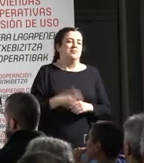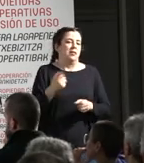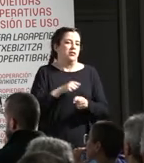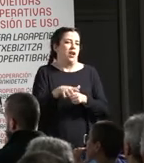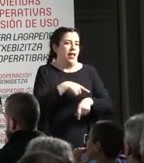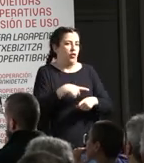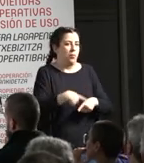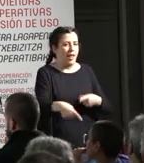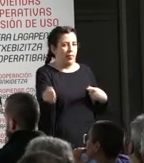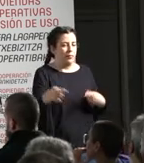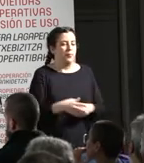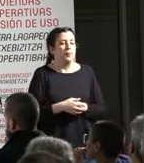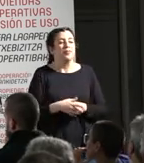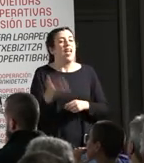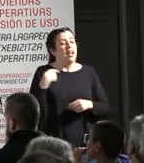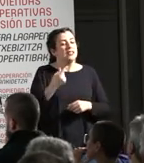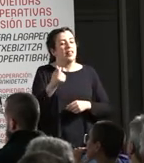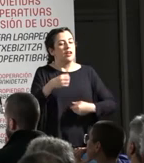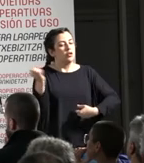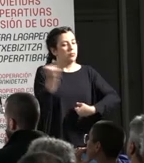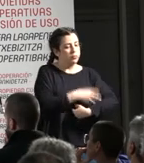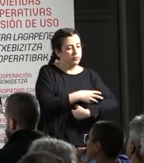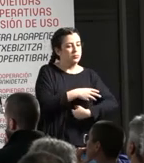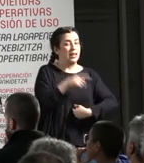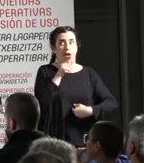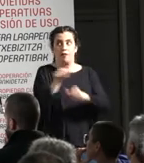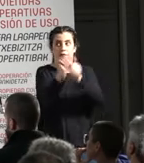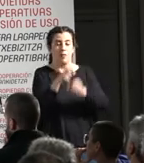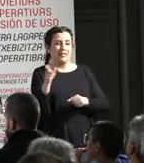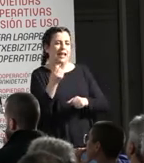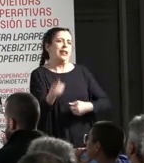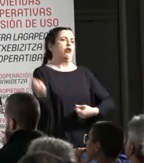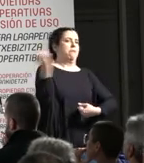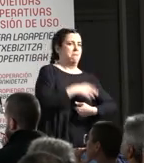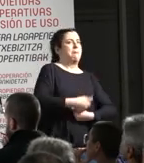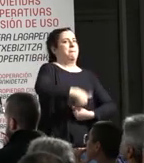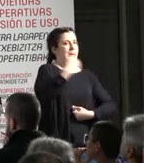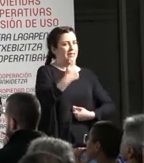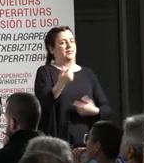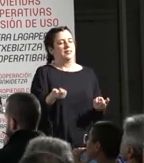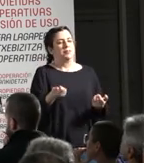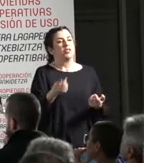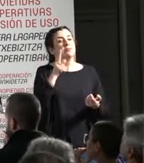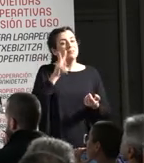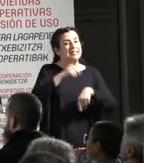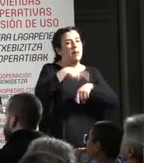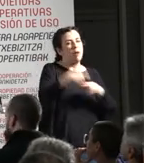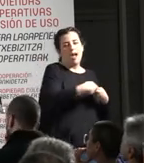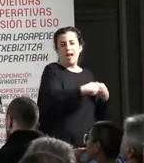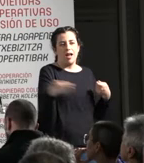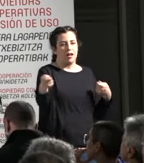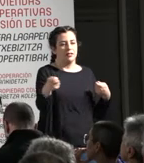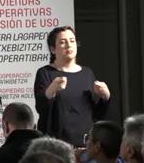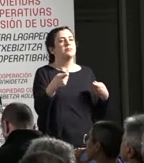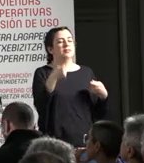promoción inmobiliaria ahorraba dinero, esta ahorra mucho más dinero, pero es que a largo plazo, como veis en esta gráfica, sabemos que la dinámica de precios de